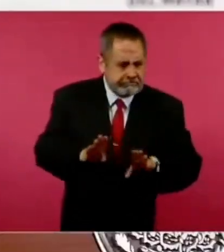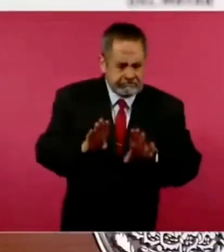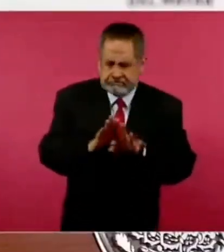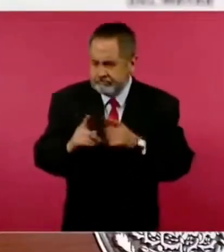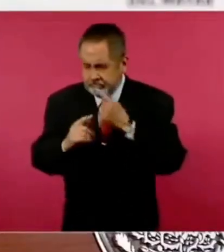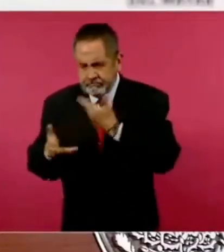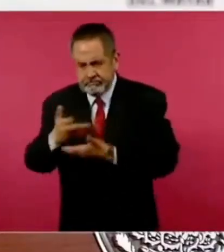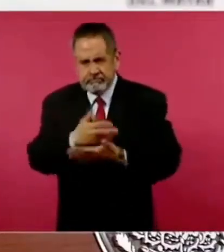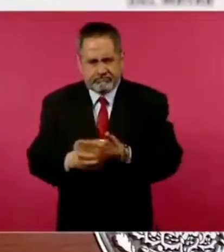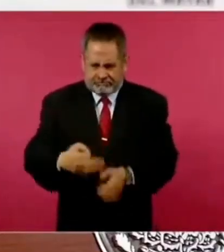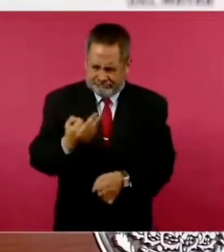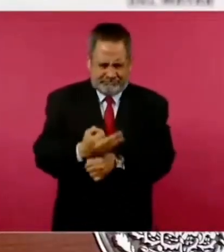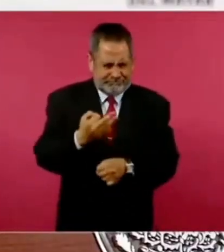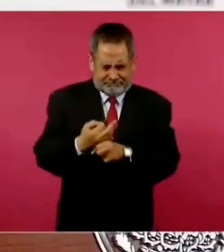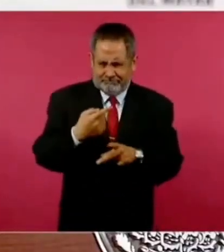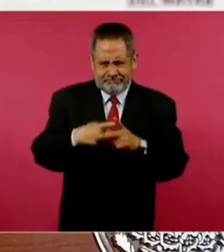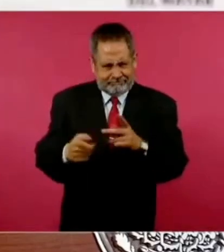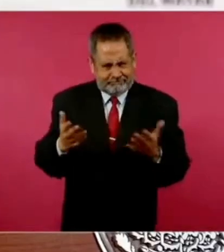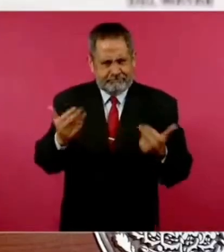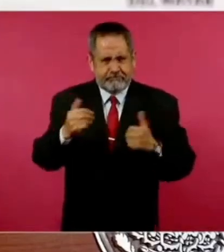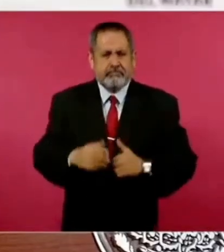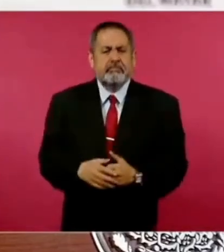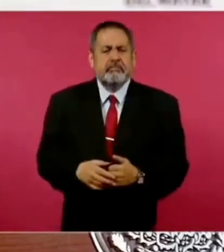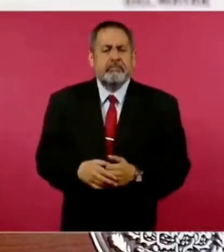ya desde ahora. De hecho, el